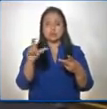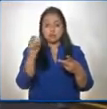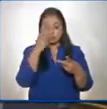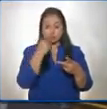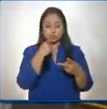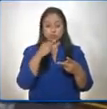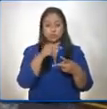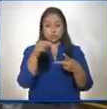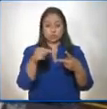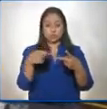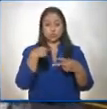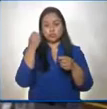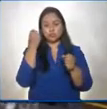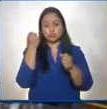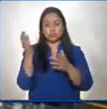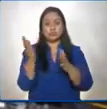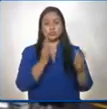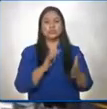Morales.